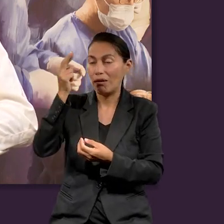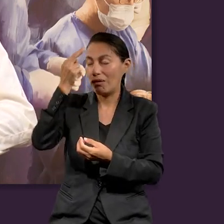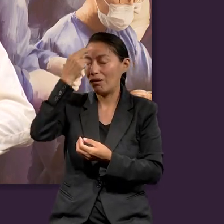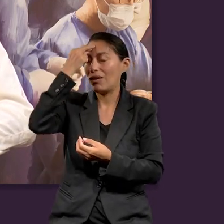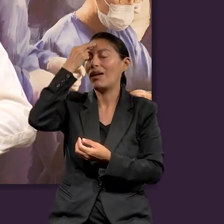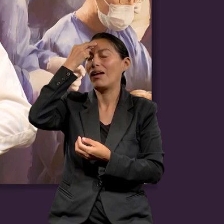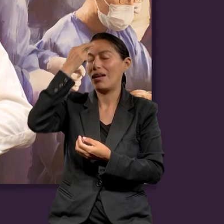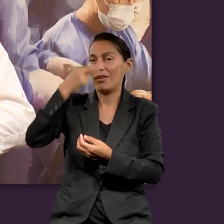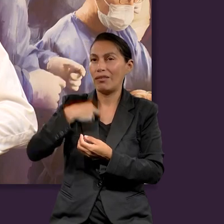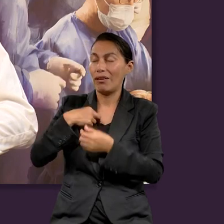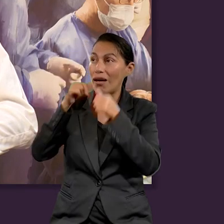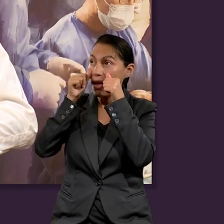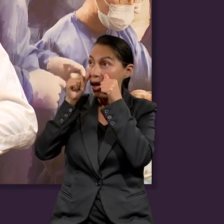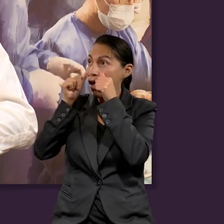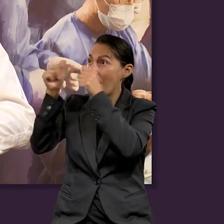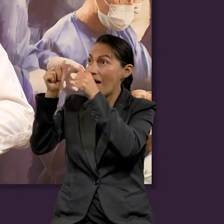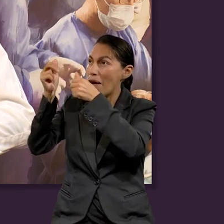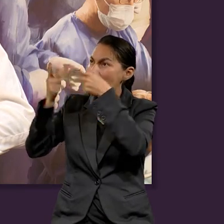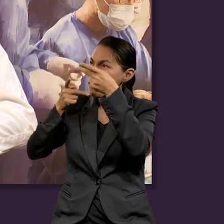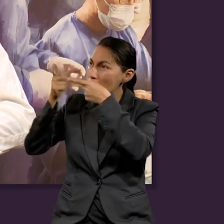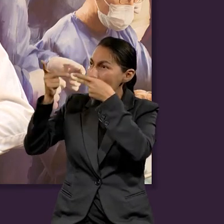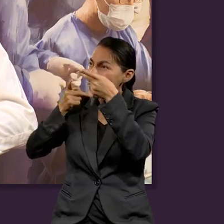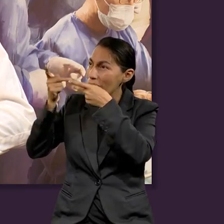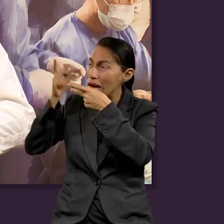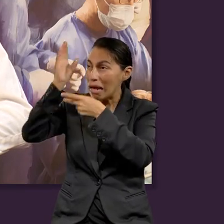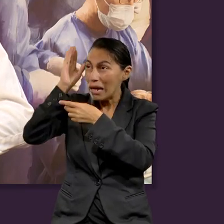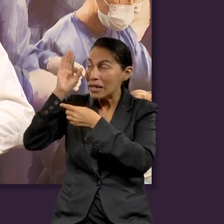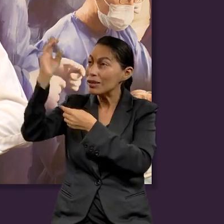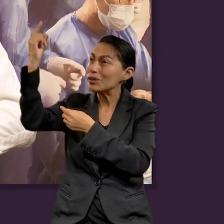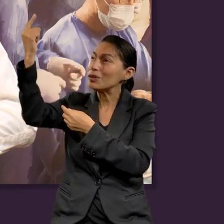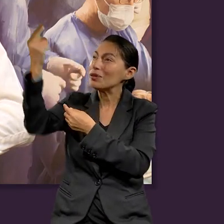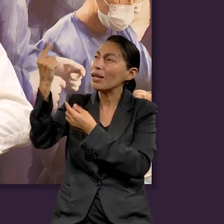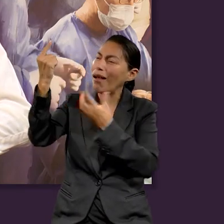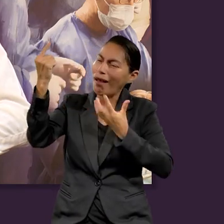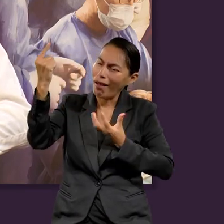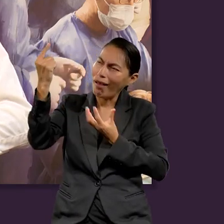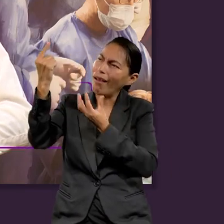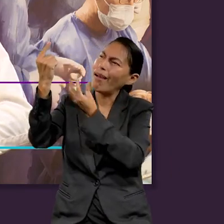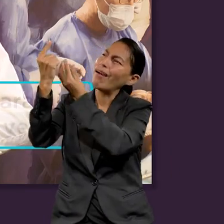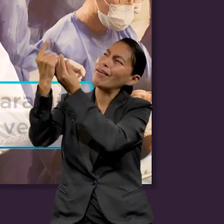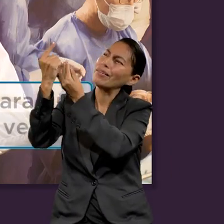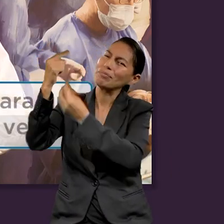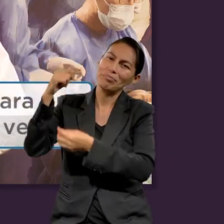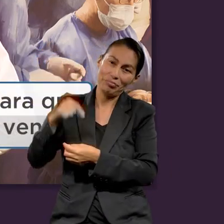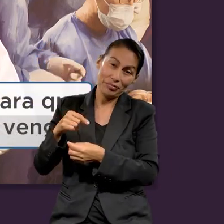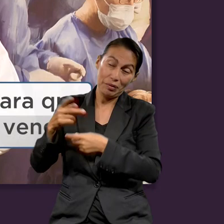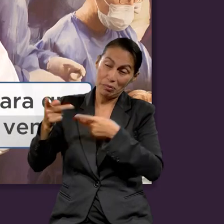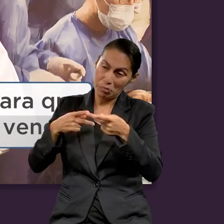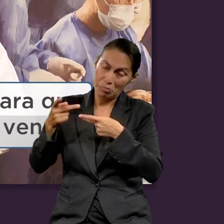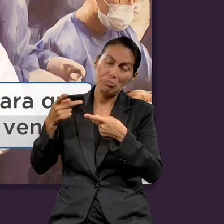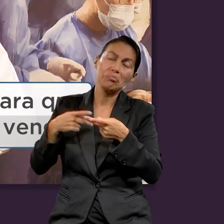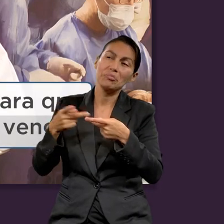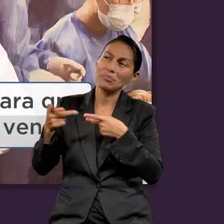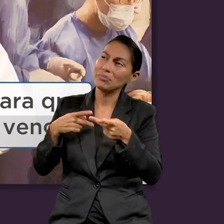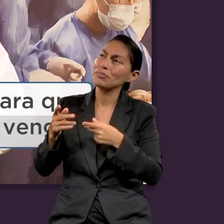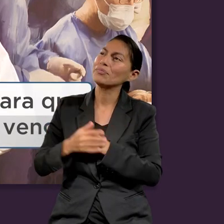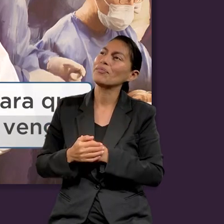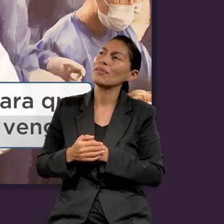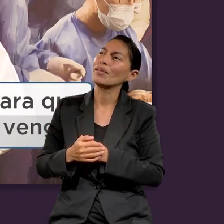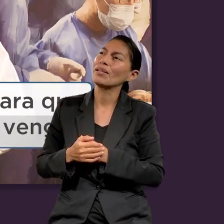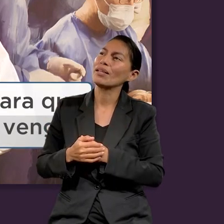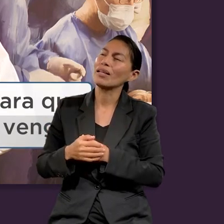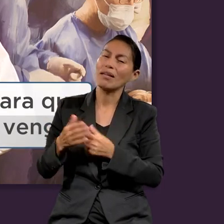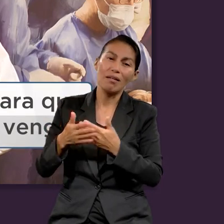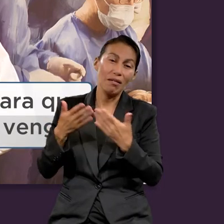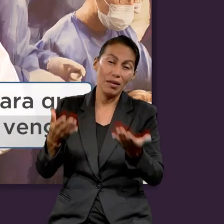es recordarme que debo estar atenta estar preparada para cuando Cristo venga y pues seguirme preparando aquí